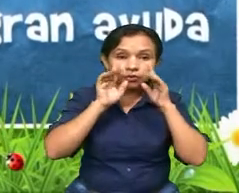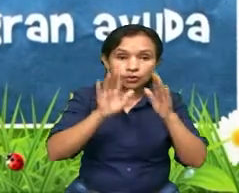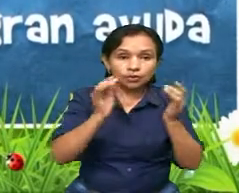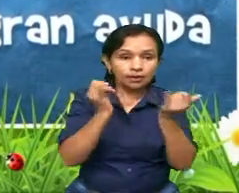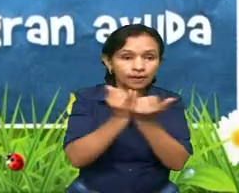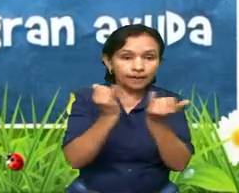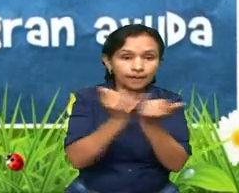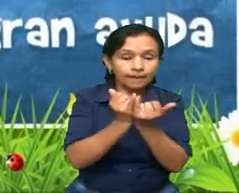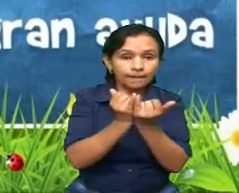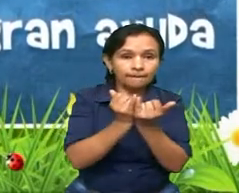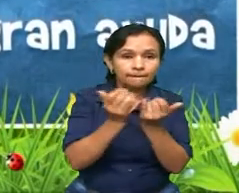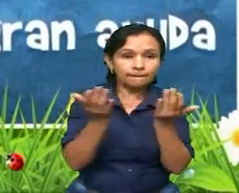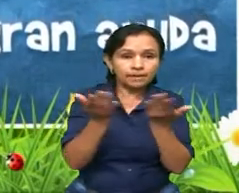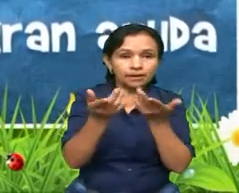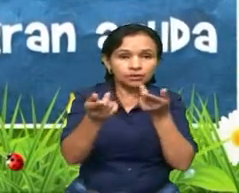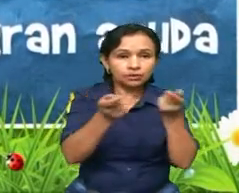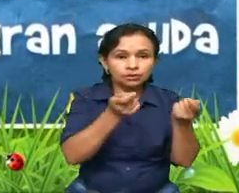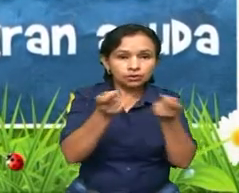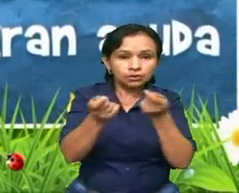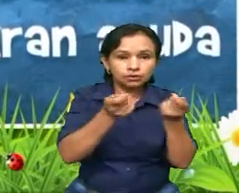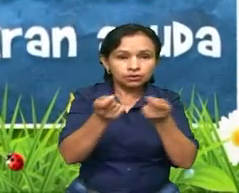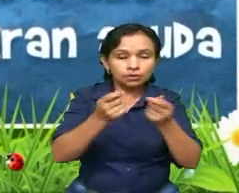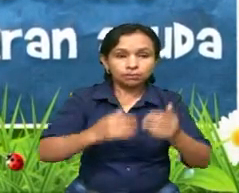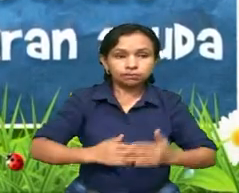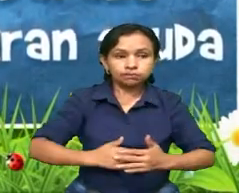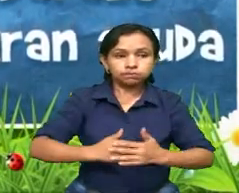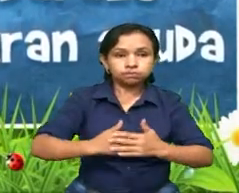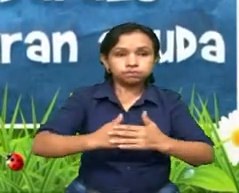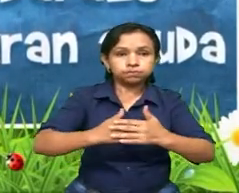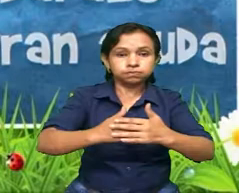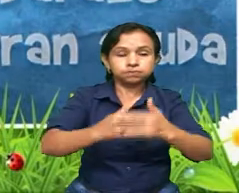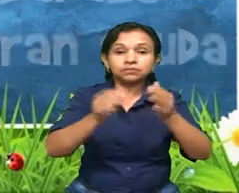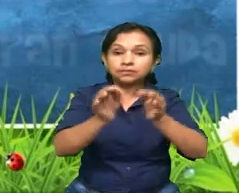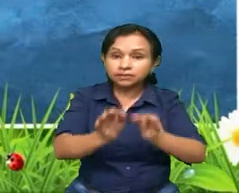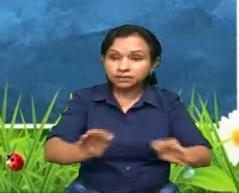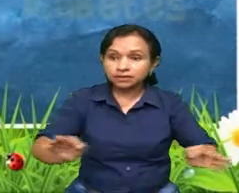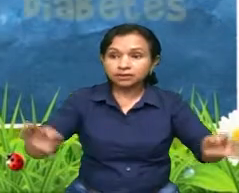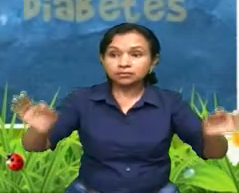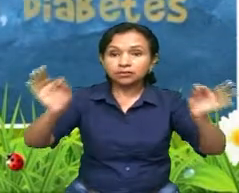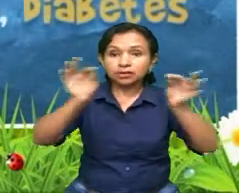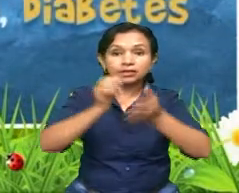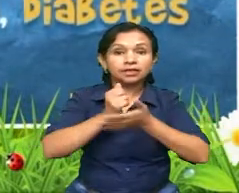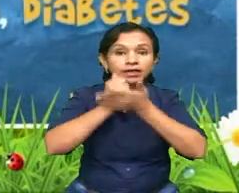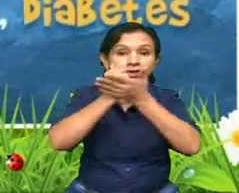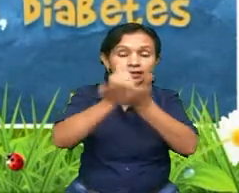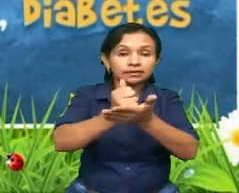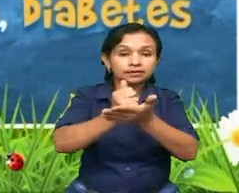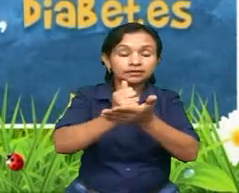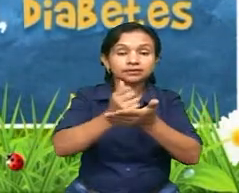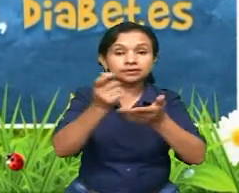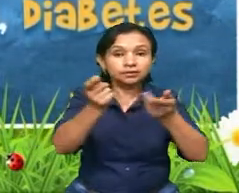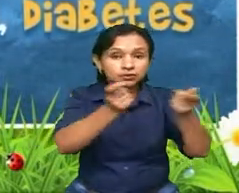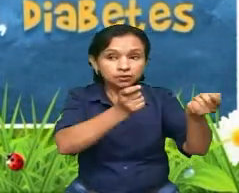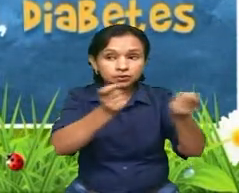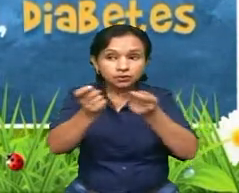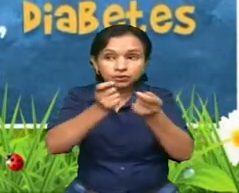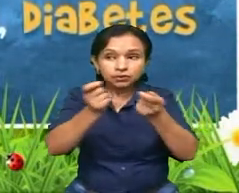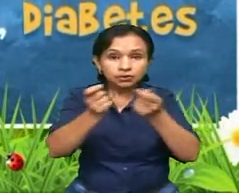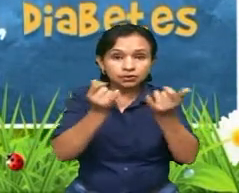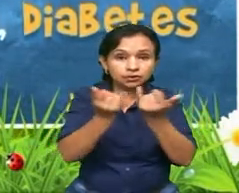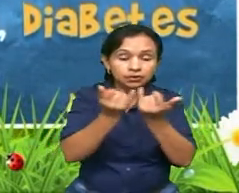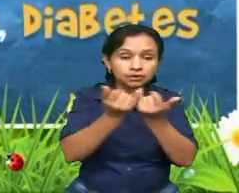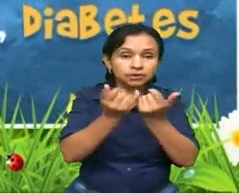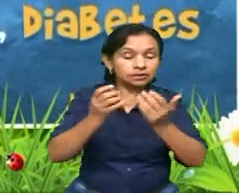arterial bajo control durante el embarazo es de gran ayuda, pues esto ayuda a reducir el riesgo